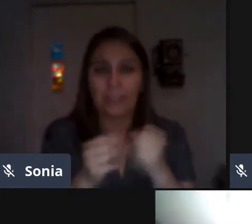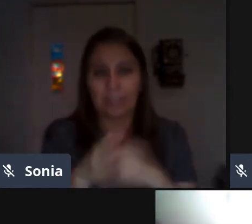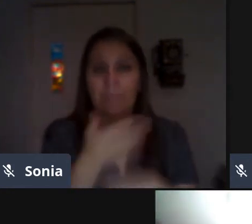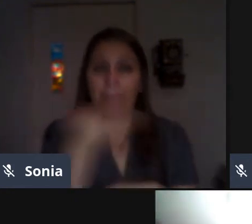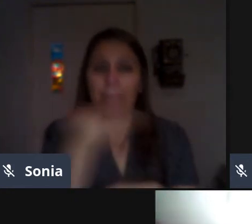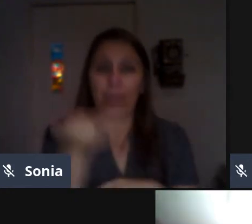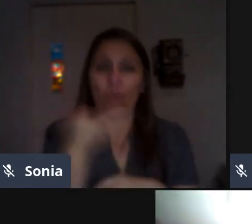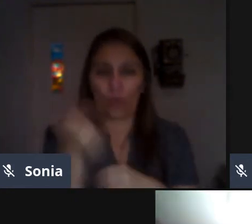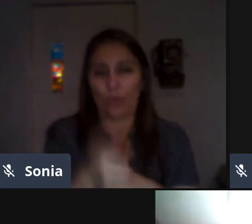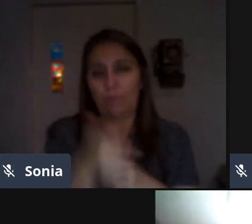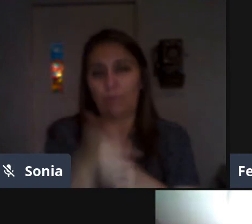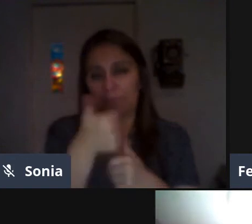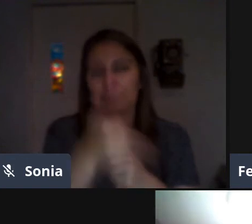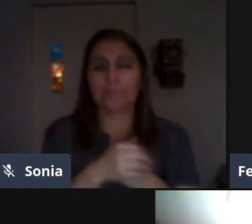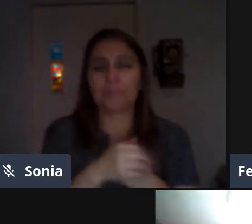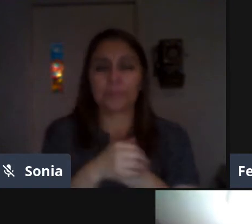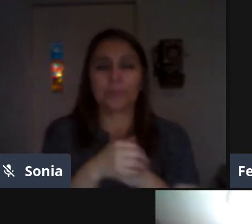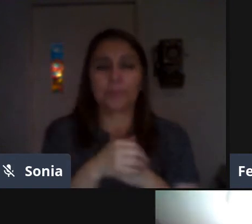así